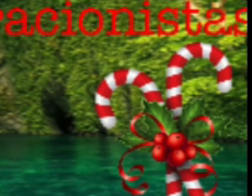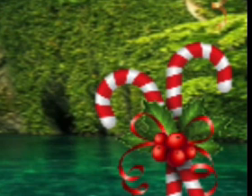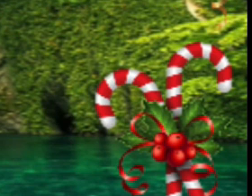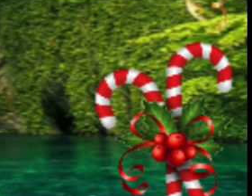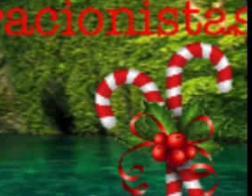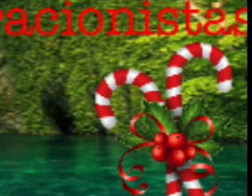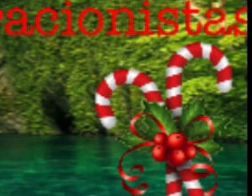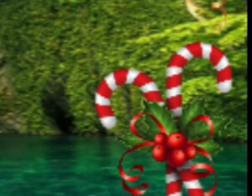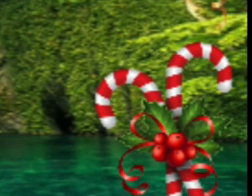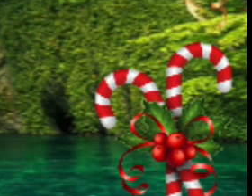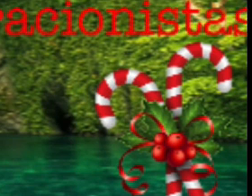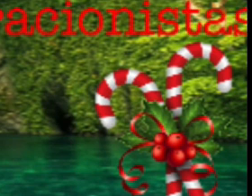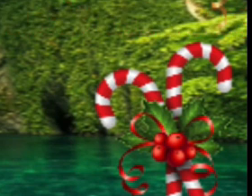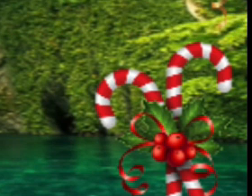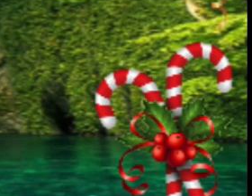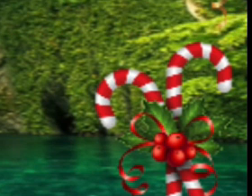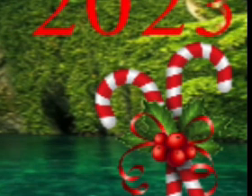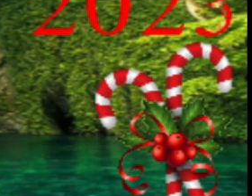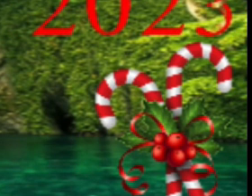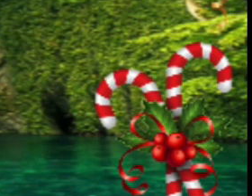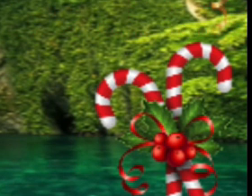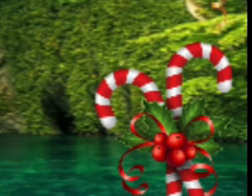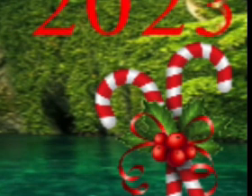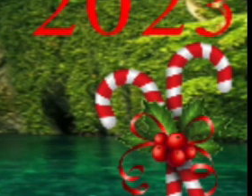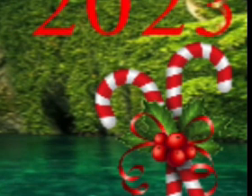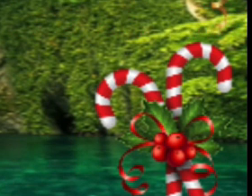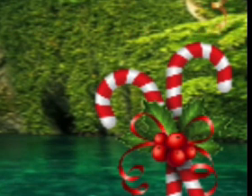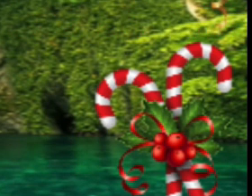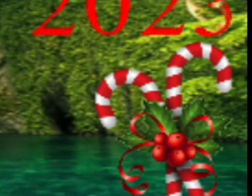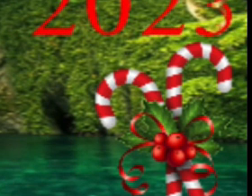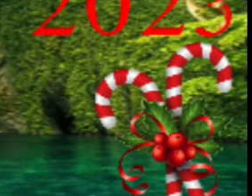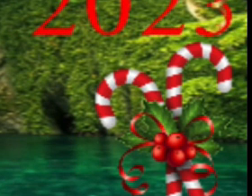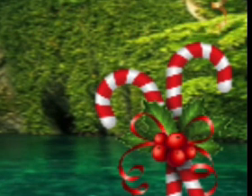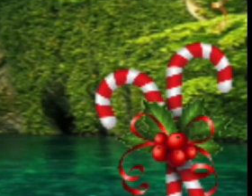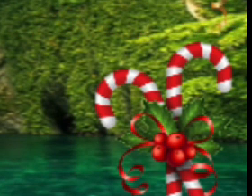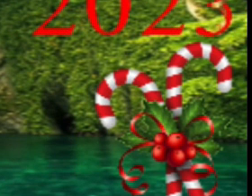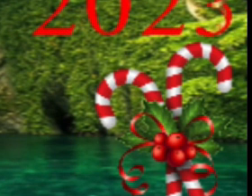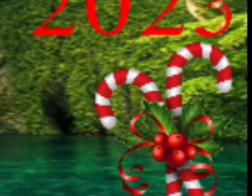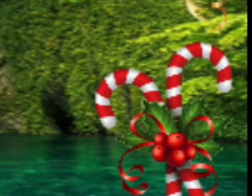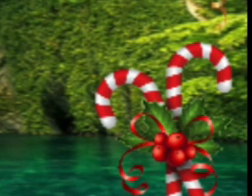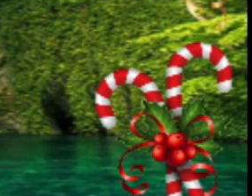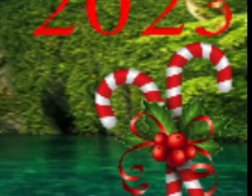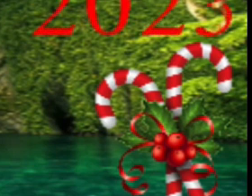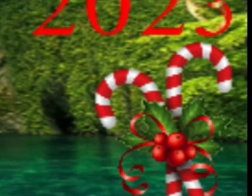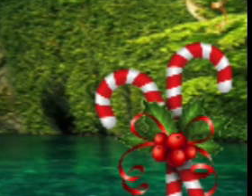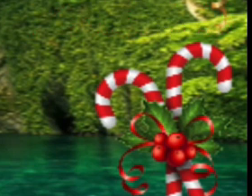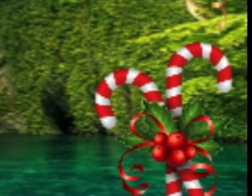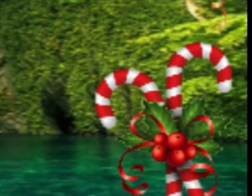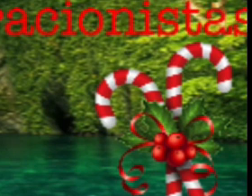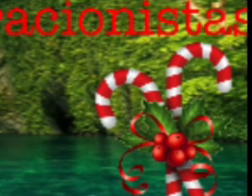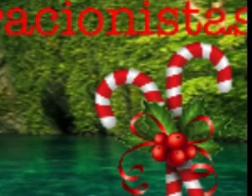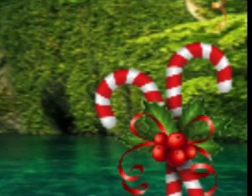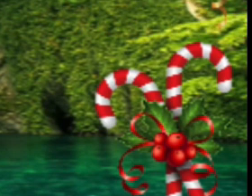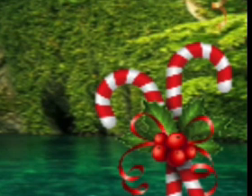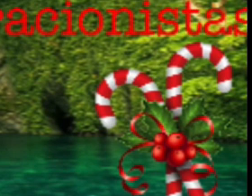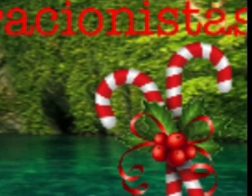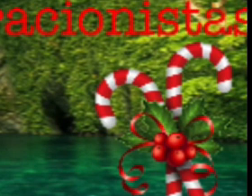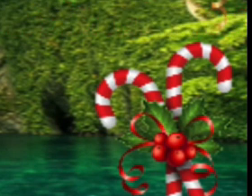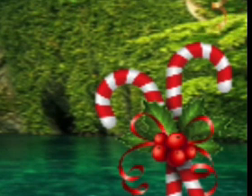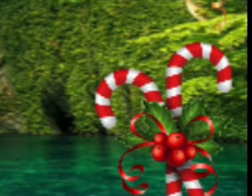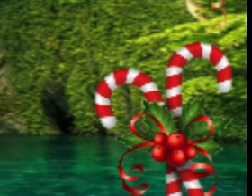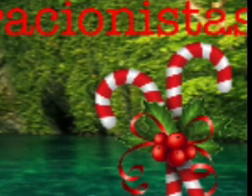Nos avergüenza cada vez que abre la boca. Cada vez que abre la boca es para avergonzar a todos los mexicanos, incluidos a